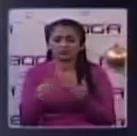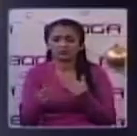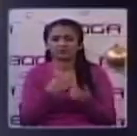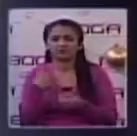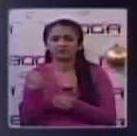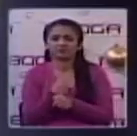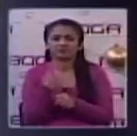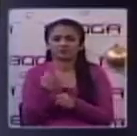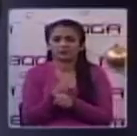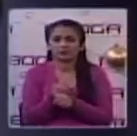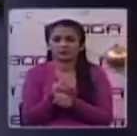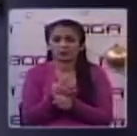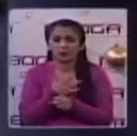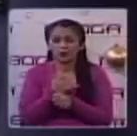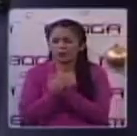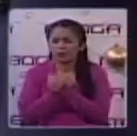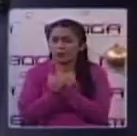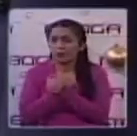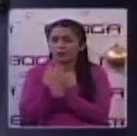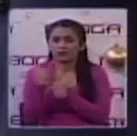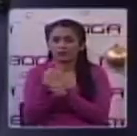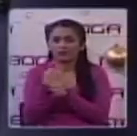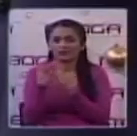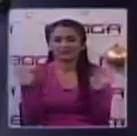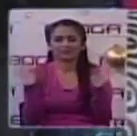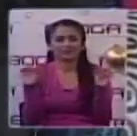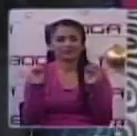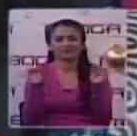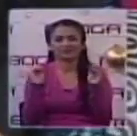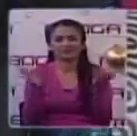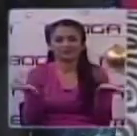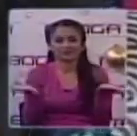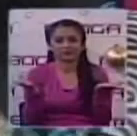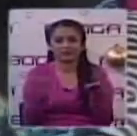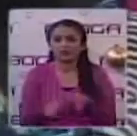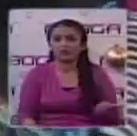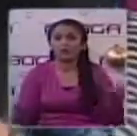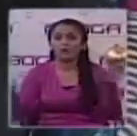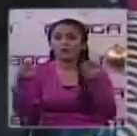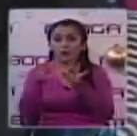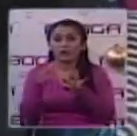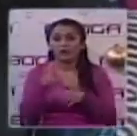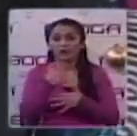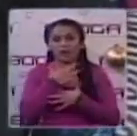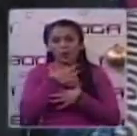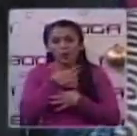pagando. Pero eso es lo más importante, es trabajar en equipo,